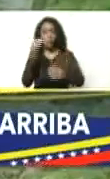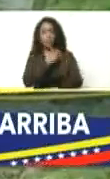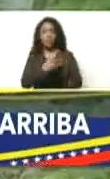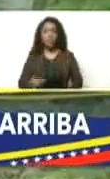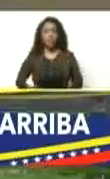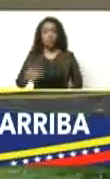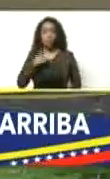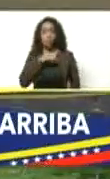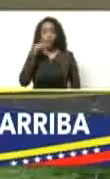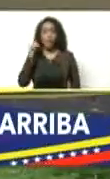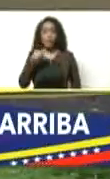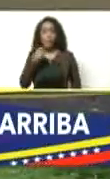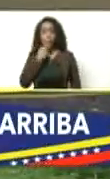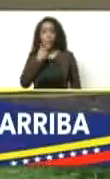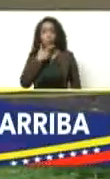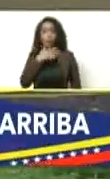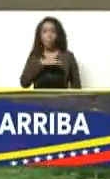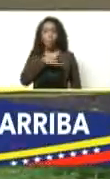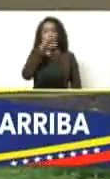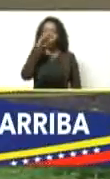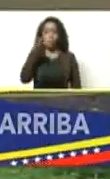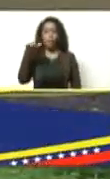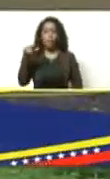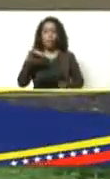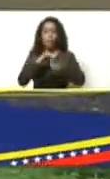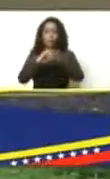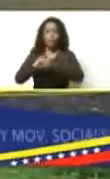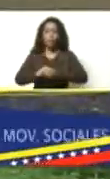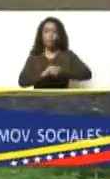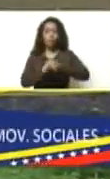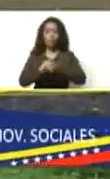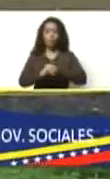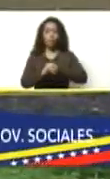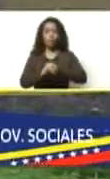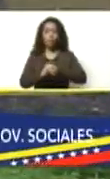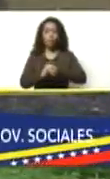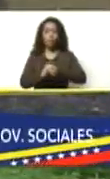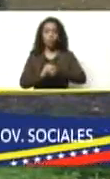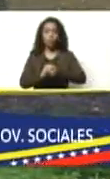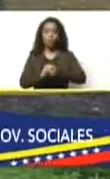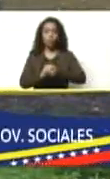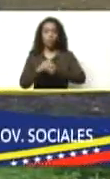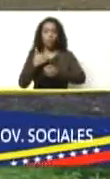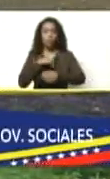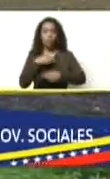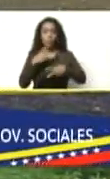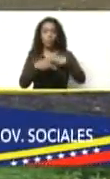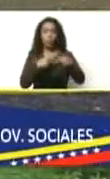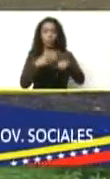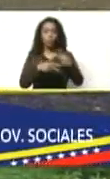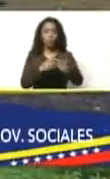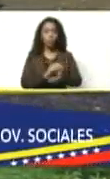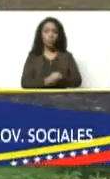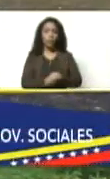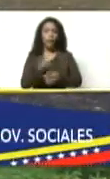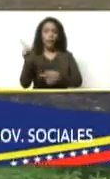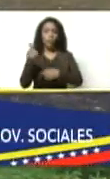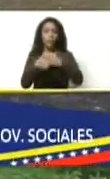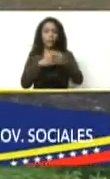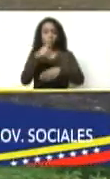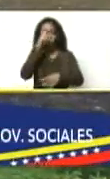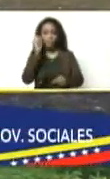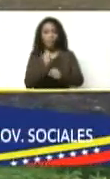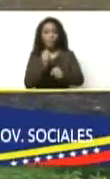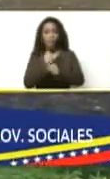Aquí nos encontramos en estas hermosas montañas trujillanas, desde donde nuestros productores están haciendo sus labores y